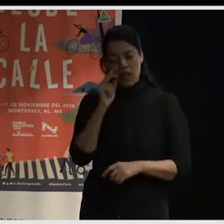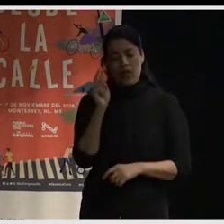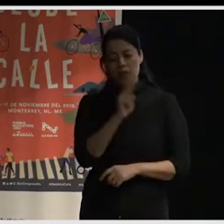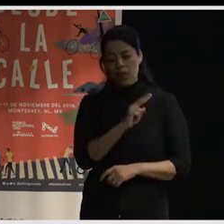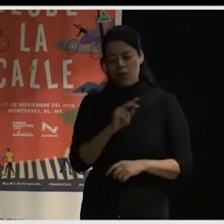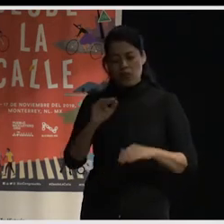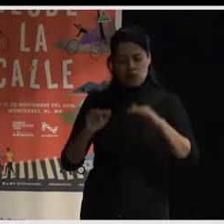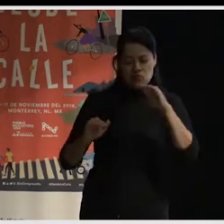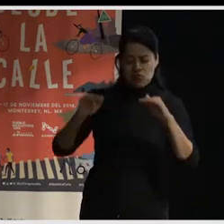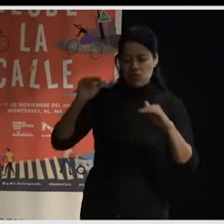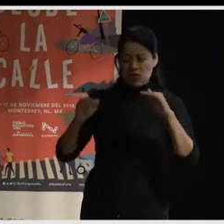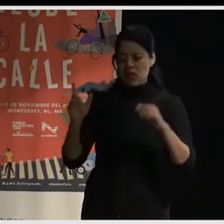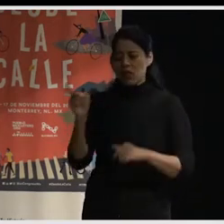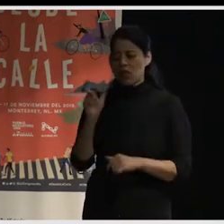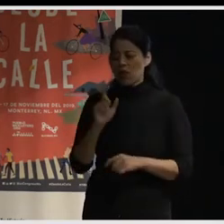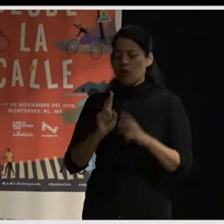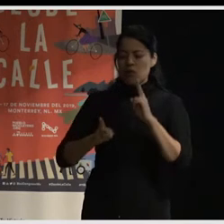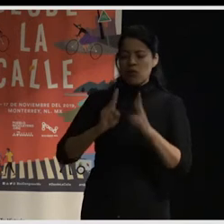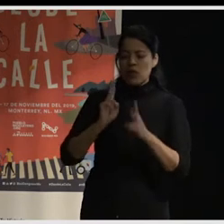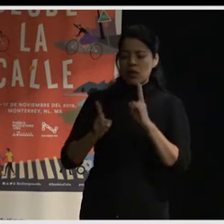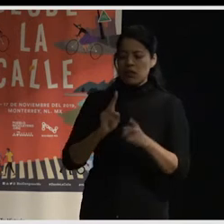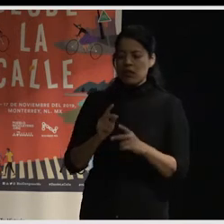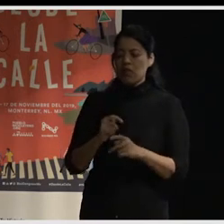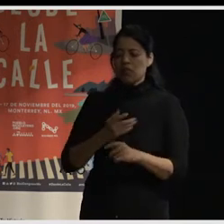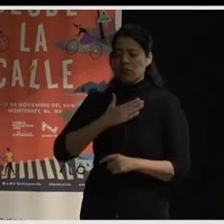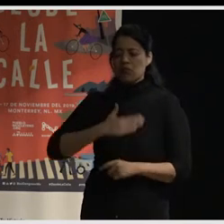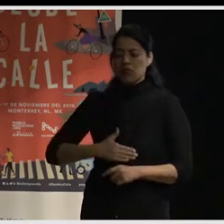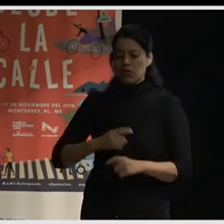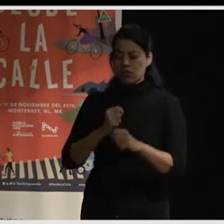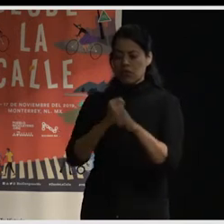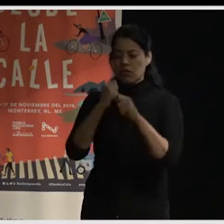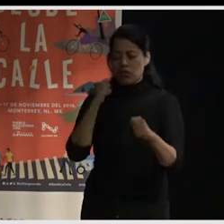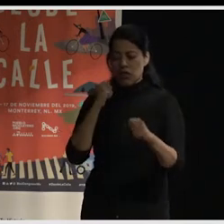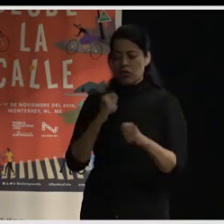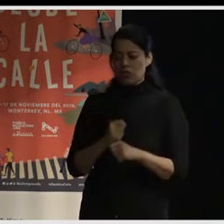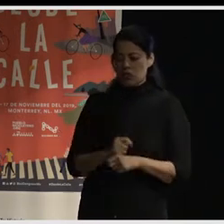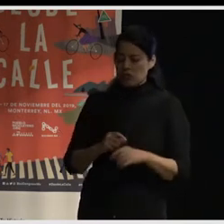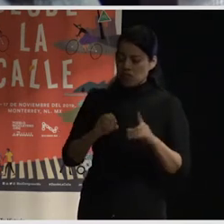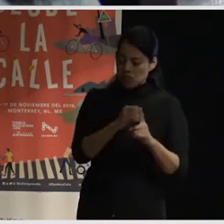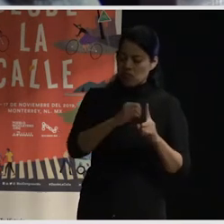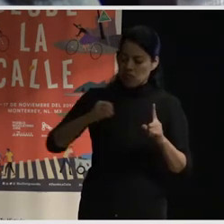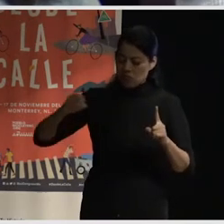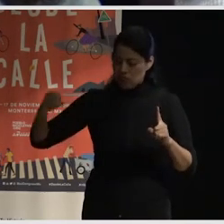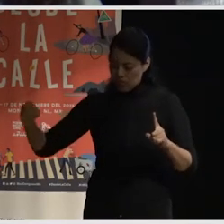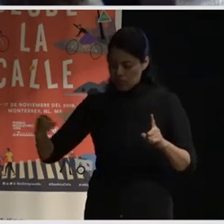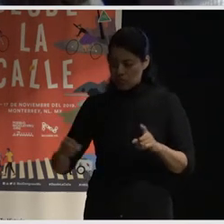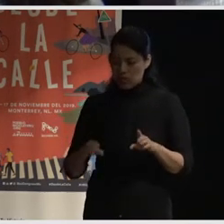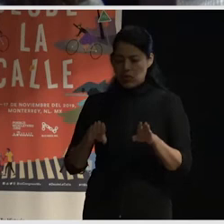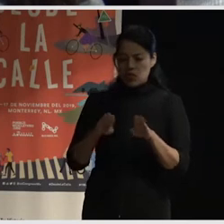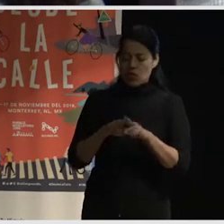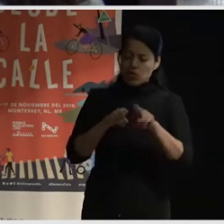muy interesante cuando se habla de satisfacción de la gente que usa un transporte público estructurado como un